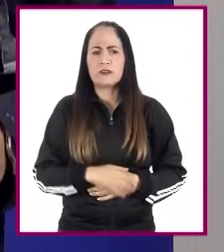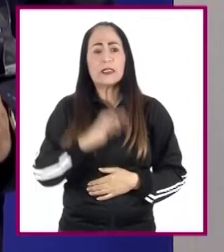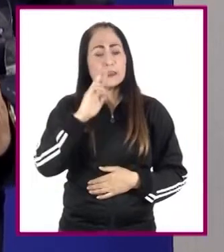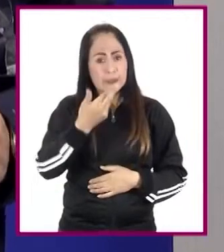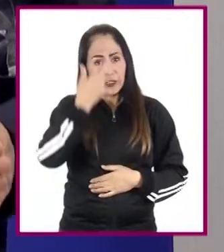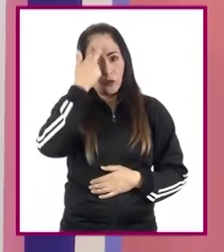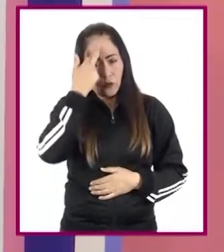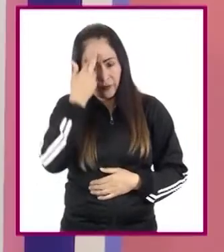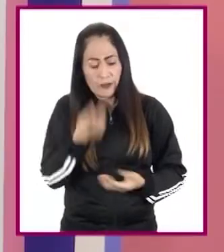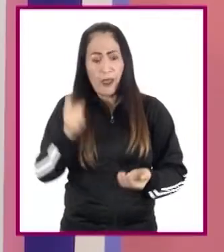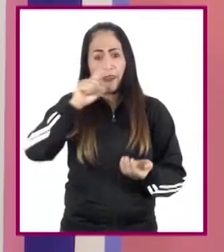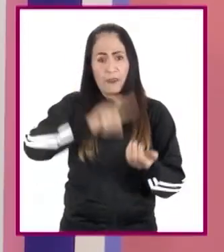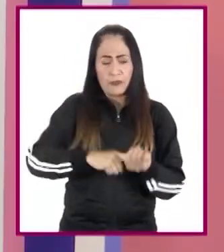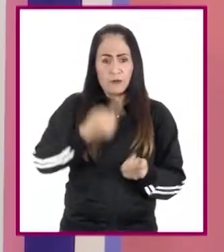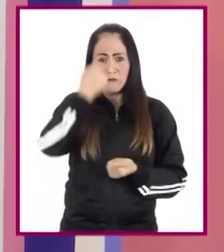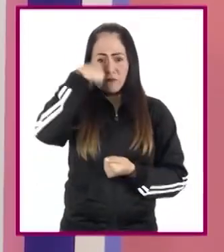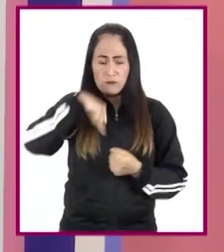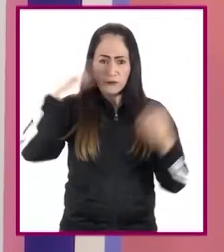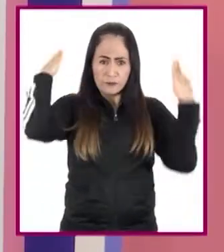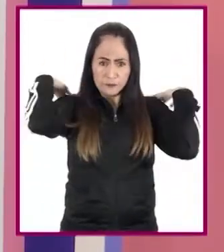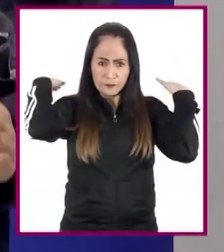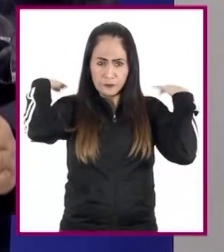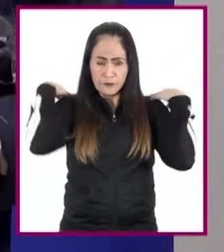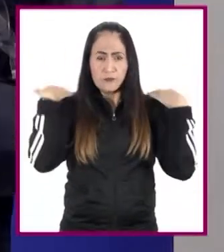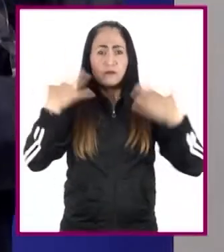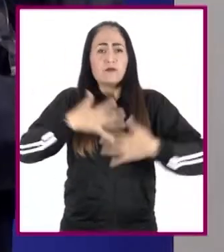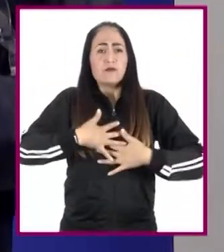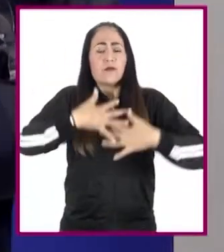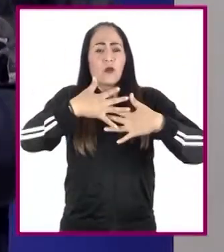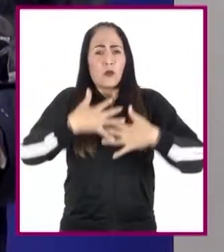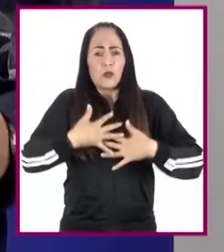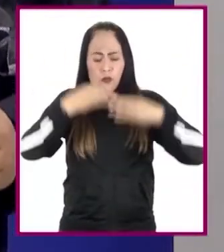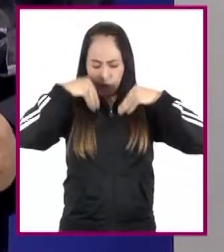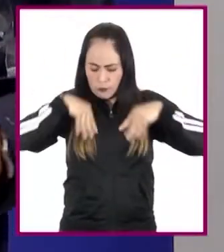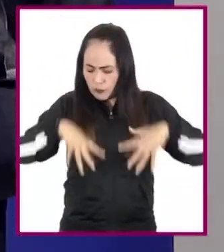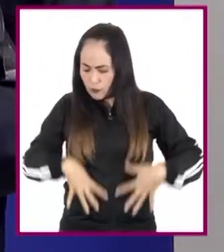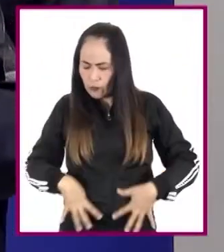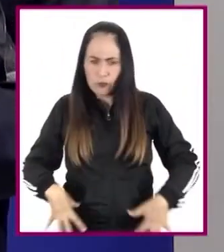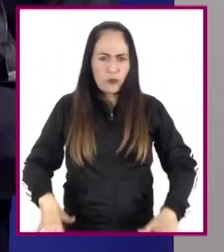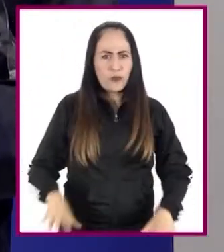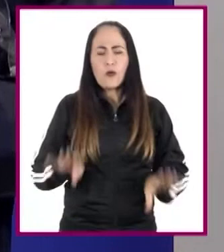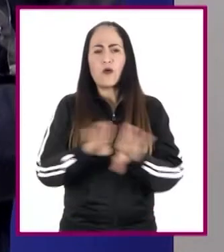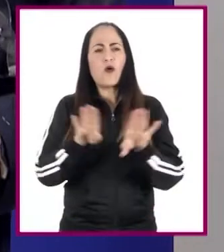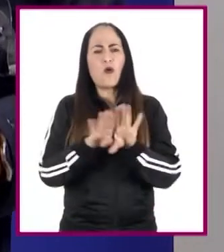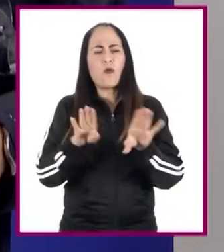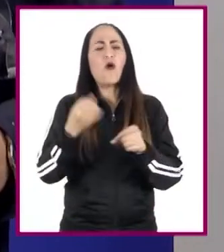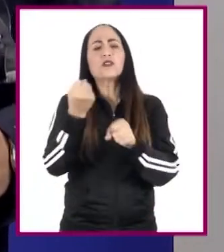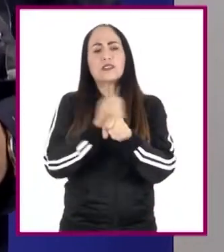vez que el oxígeno ingresa a los pulmones, se transporta a todos los órganos y tejidos a través de la sangre.